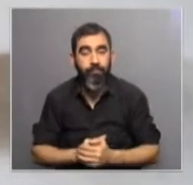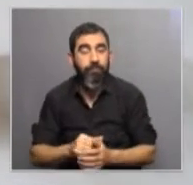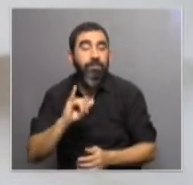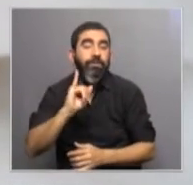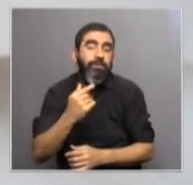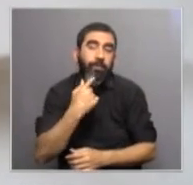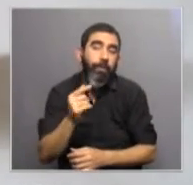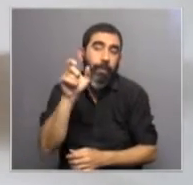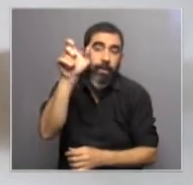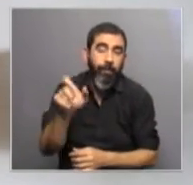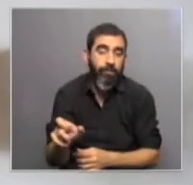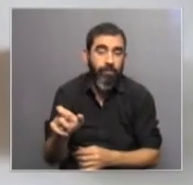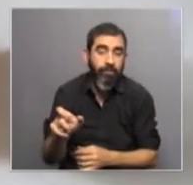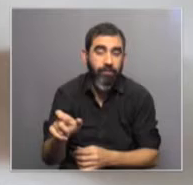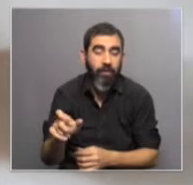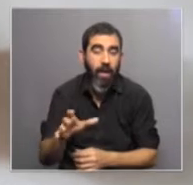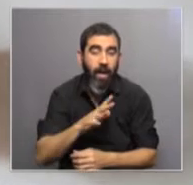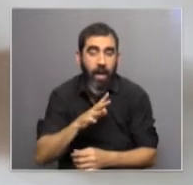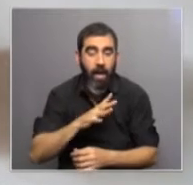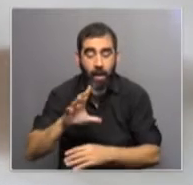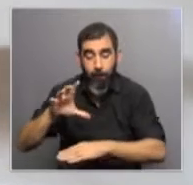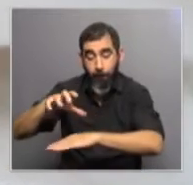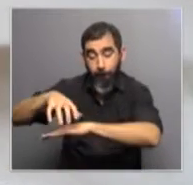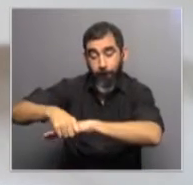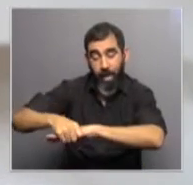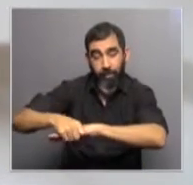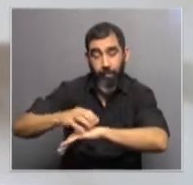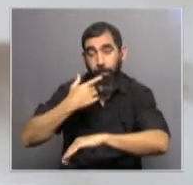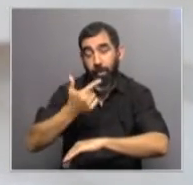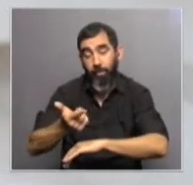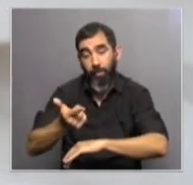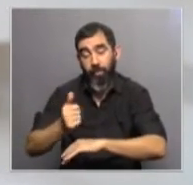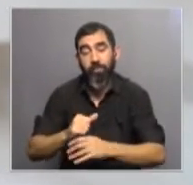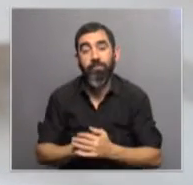el sujeto está tomando la mano de un